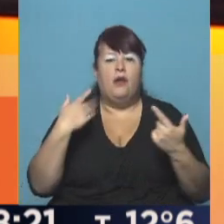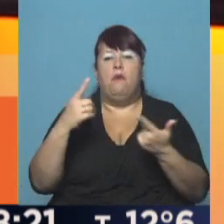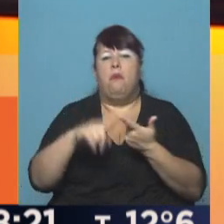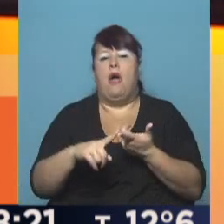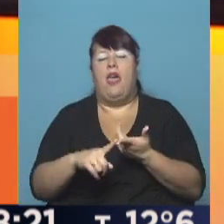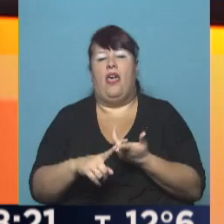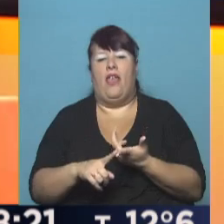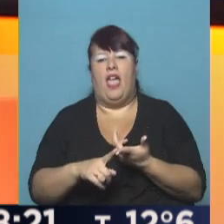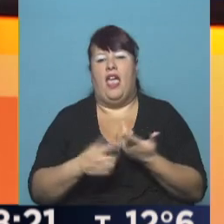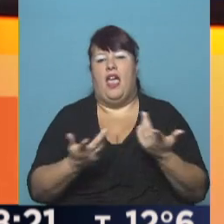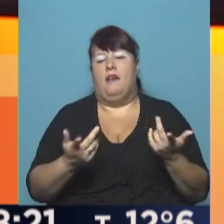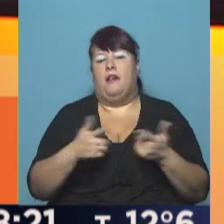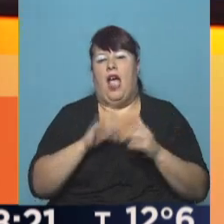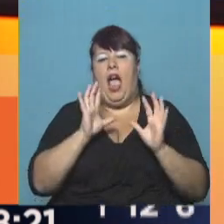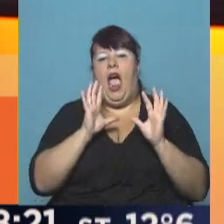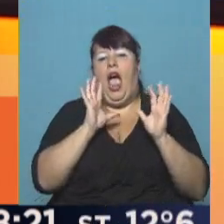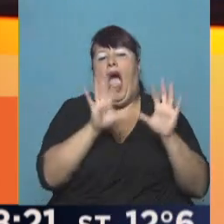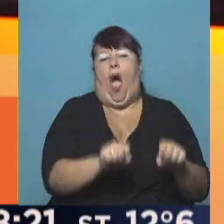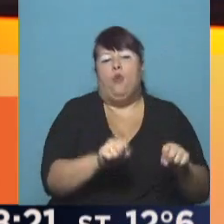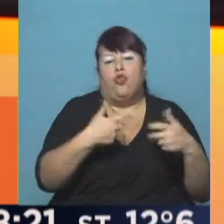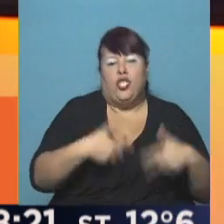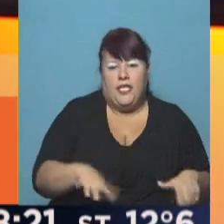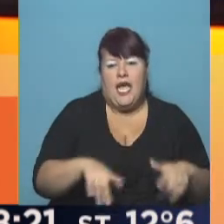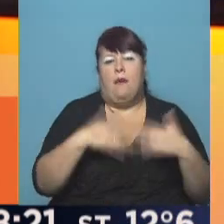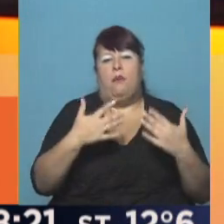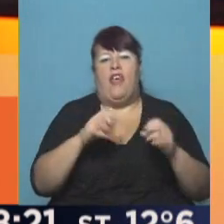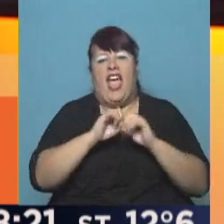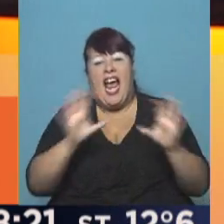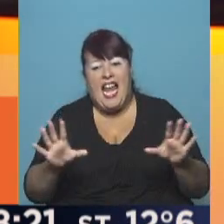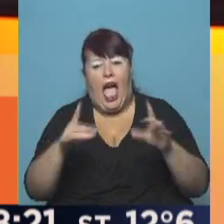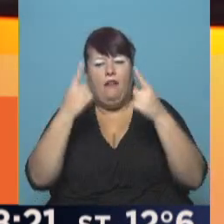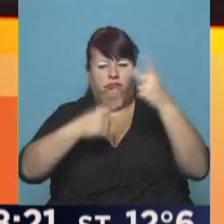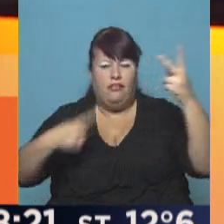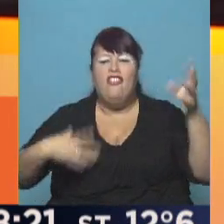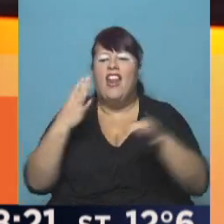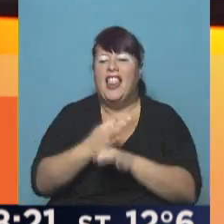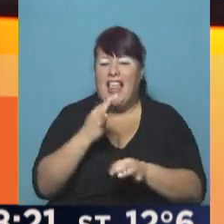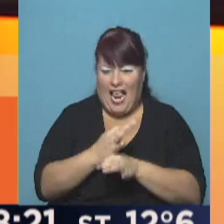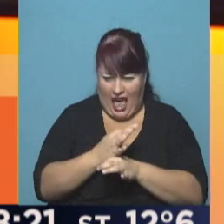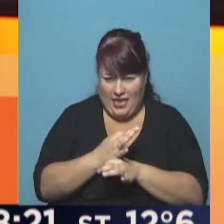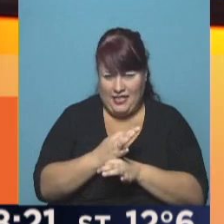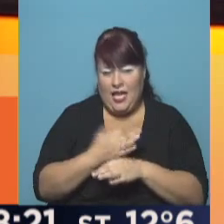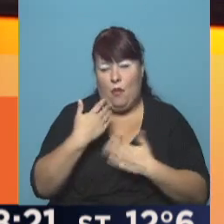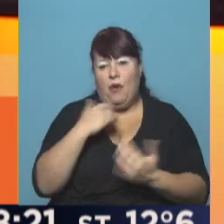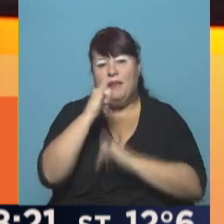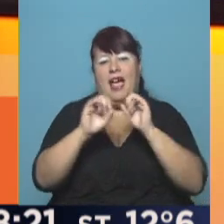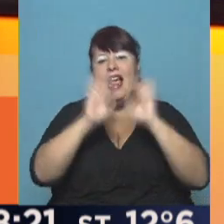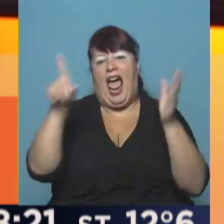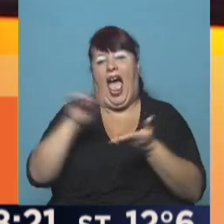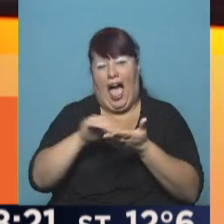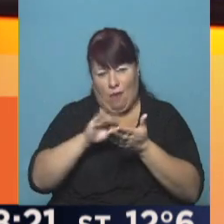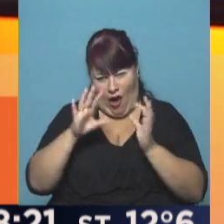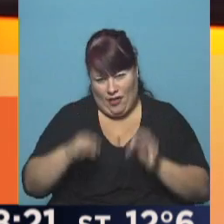ser un abuso sexual simple, puede ser agravado. A ver, esto lo puede explicar mejor un